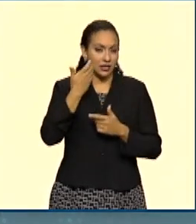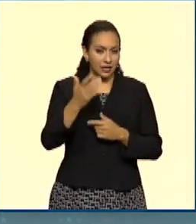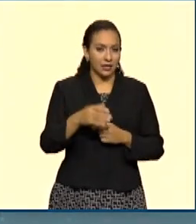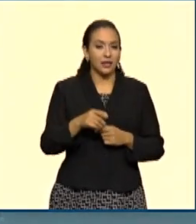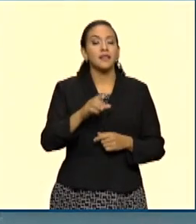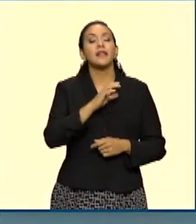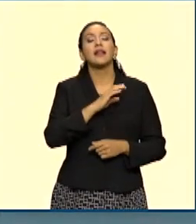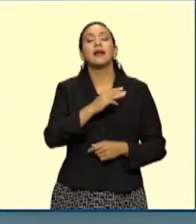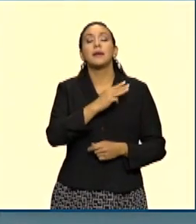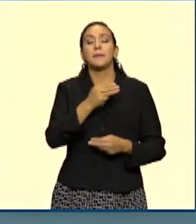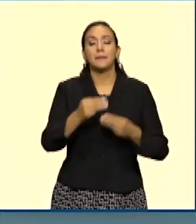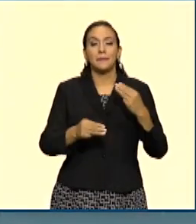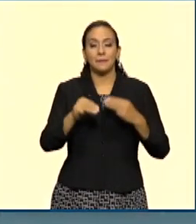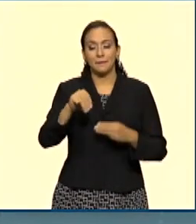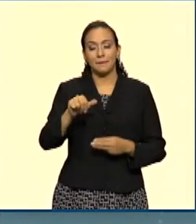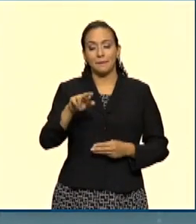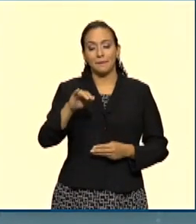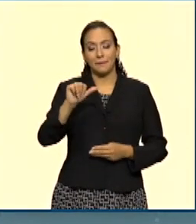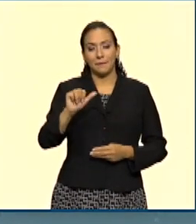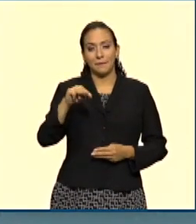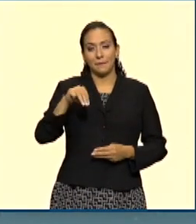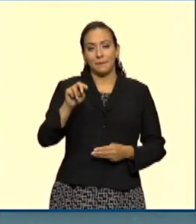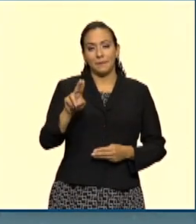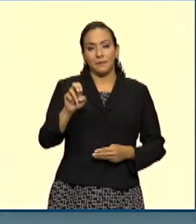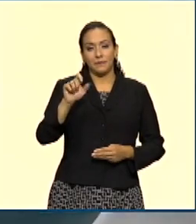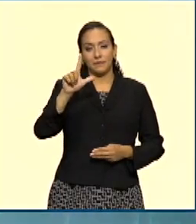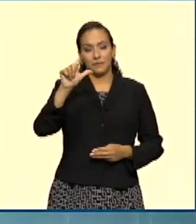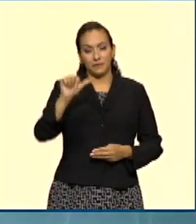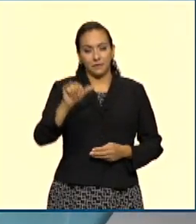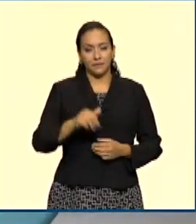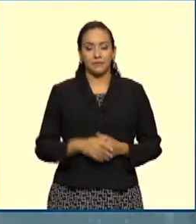la magistrada María Manuela García Cázares.